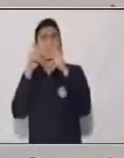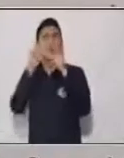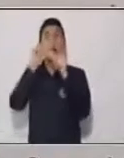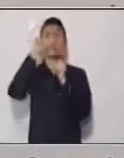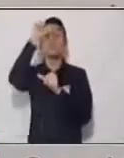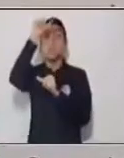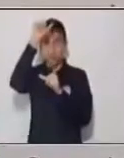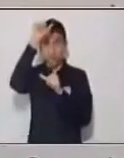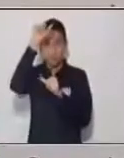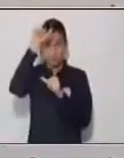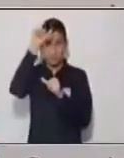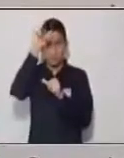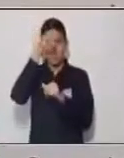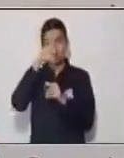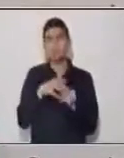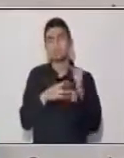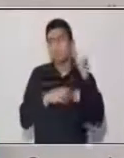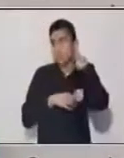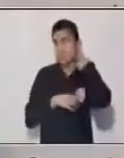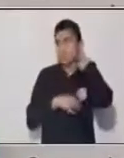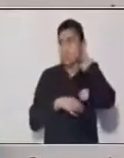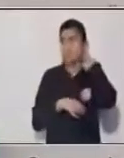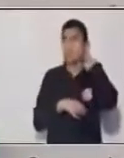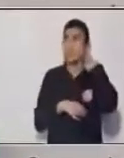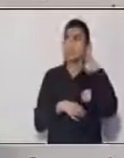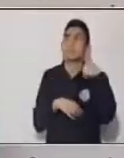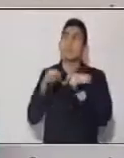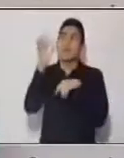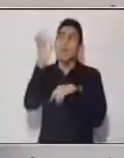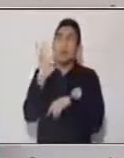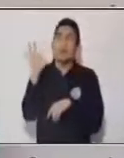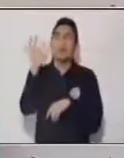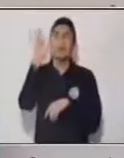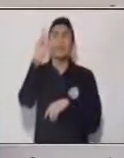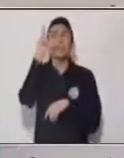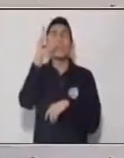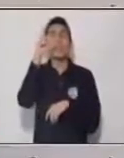altura de los rectángulos, por